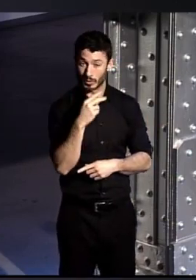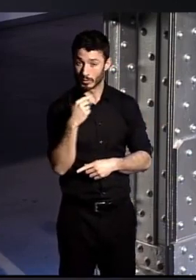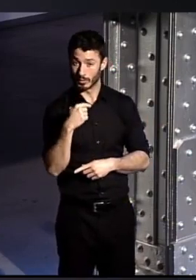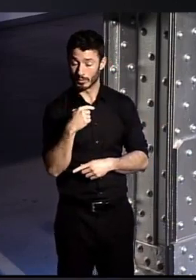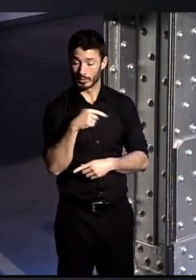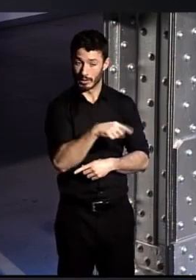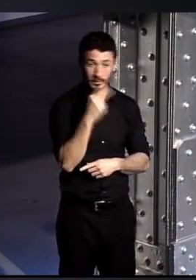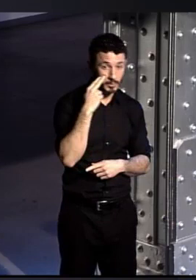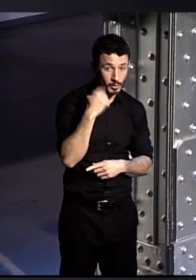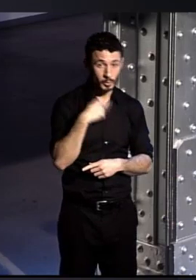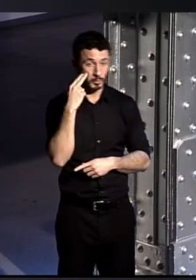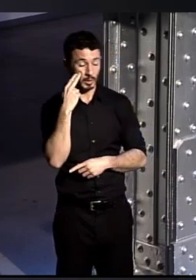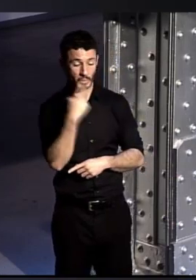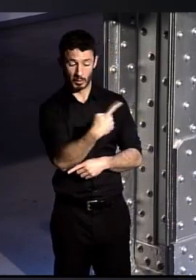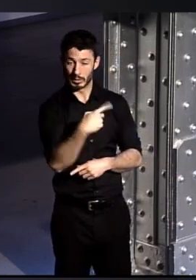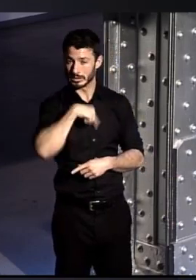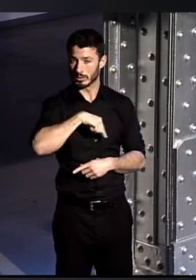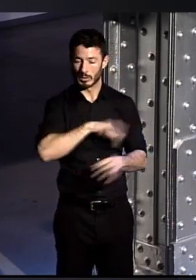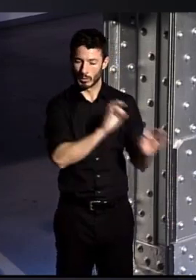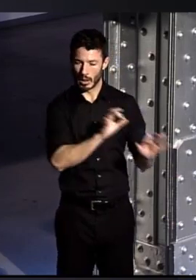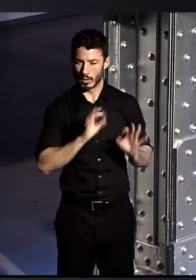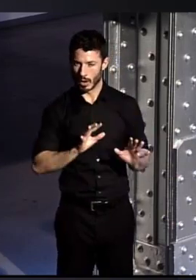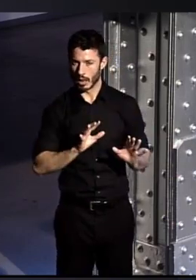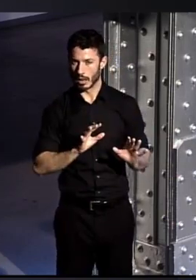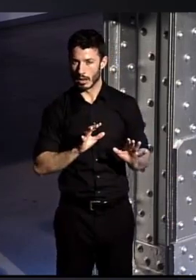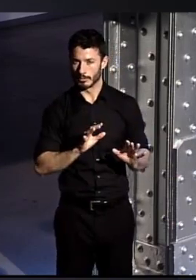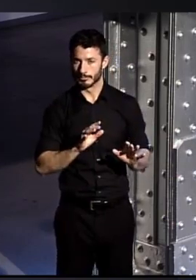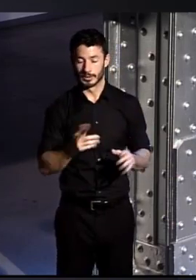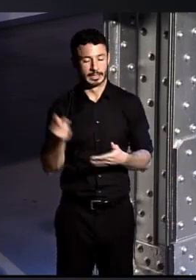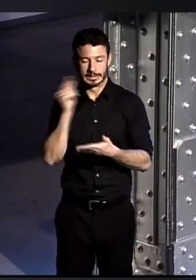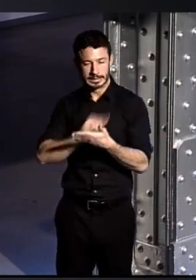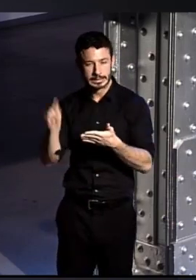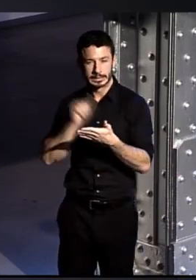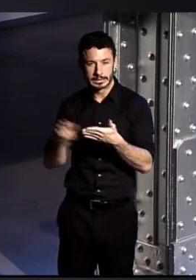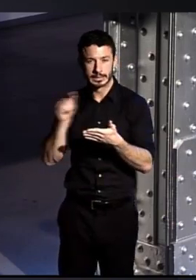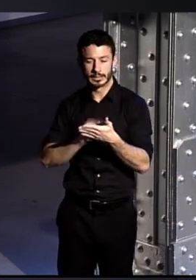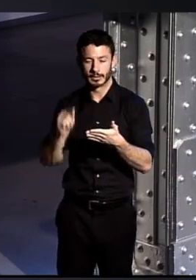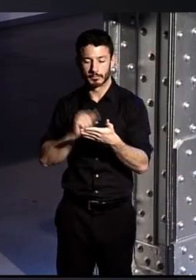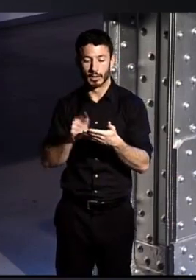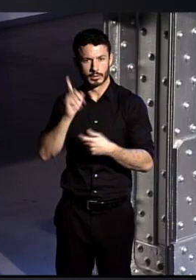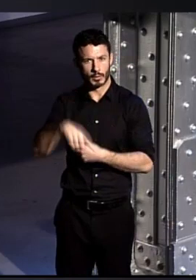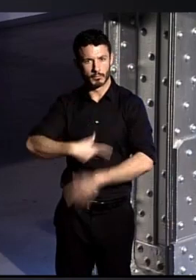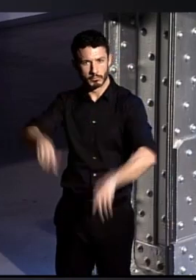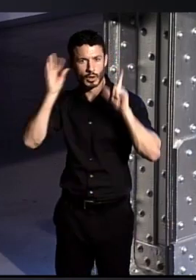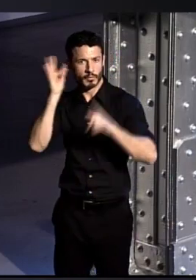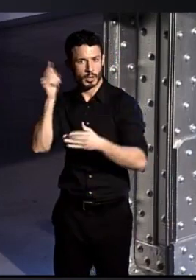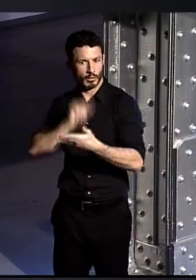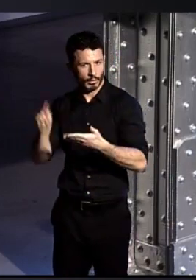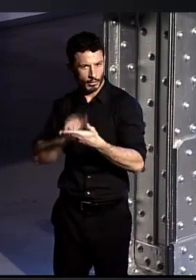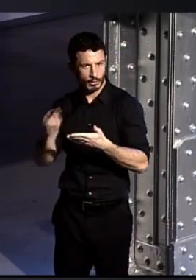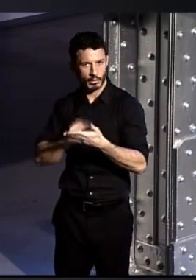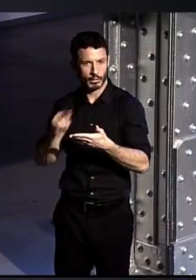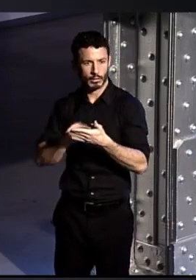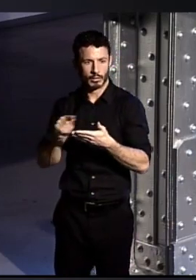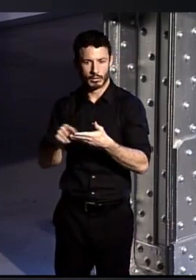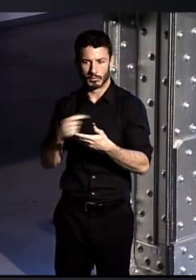Y bueno, así es escribir. Muchas veces he escrito personajes femeninos con los